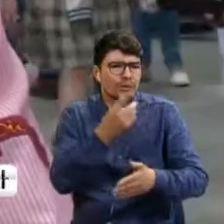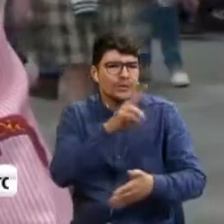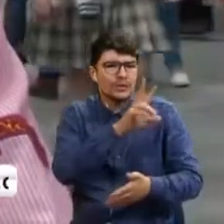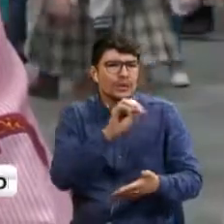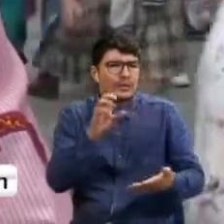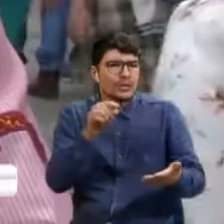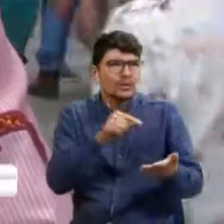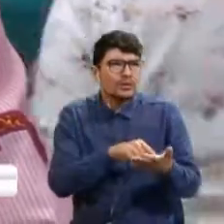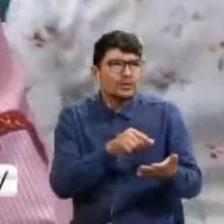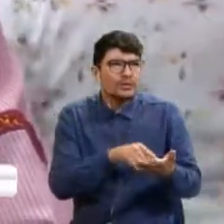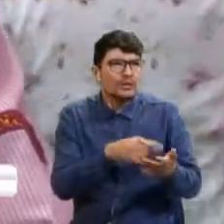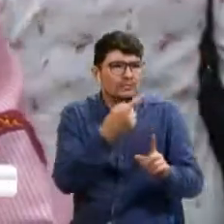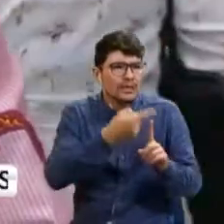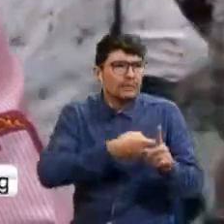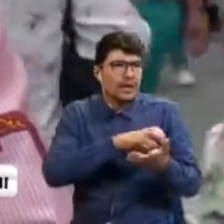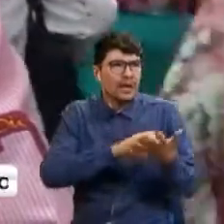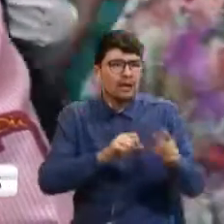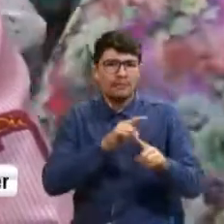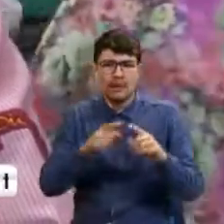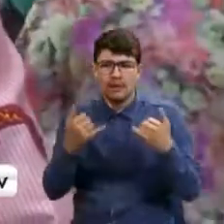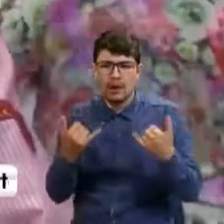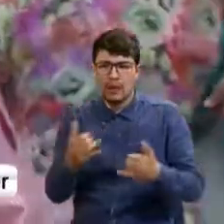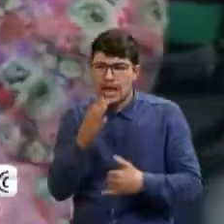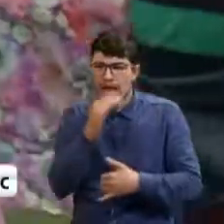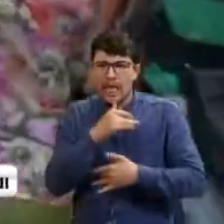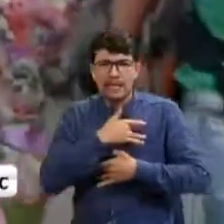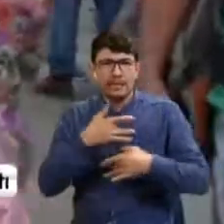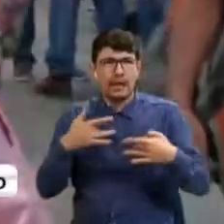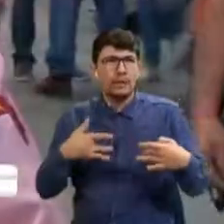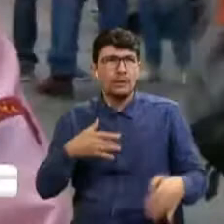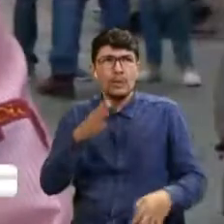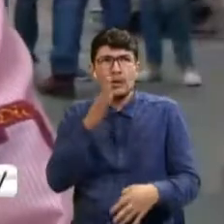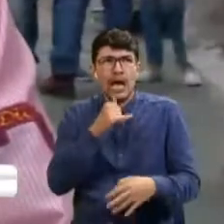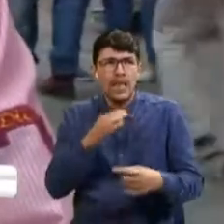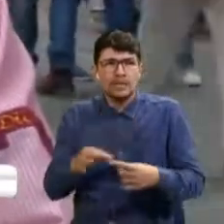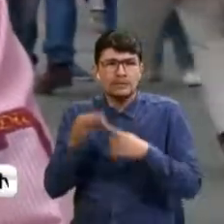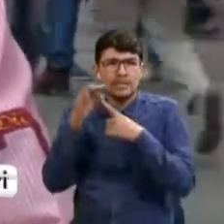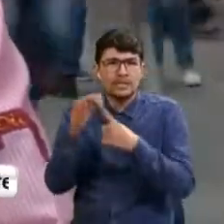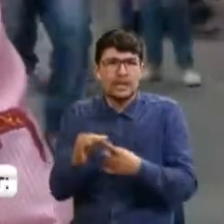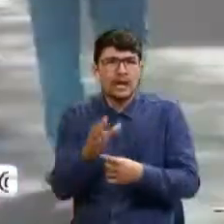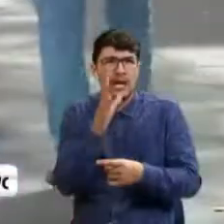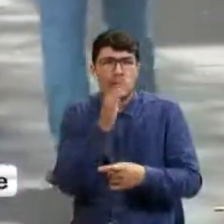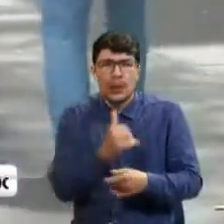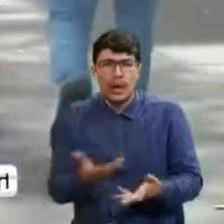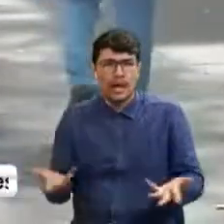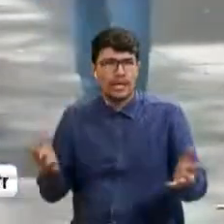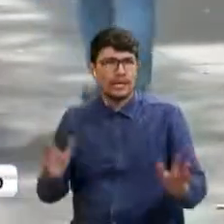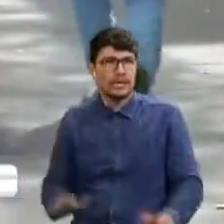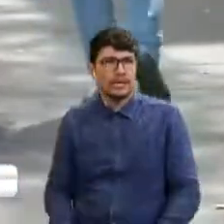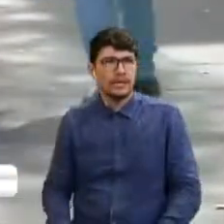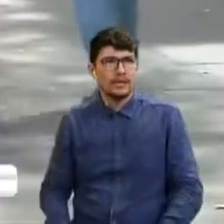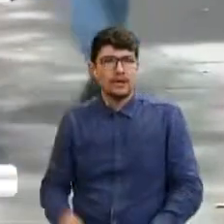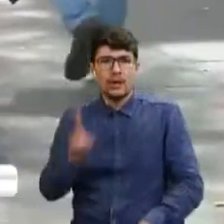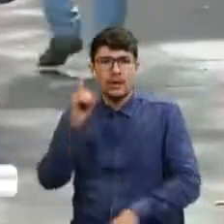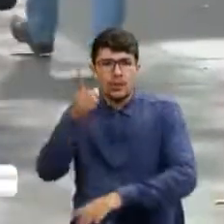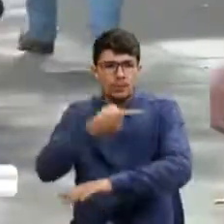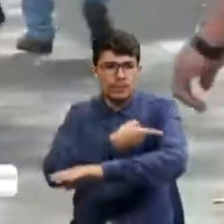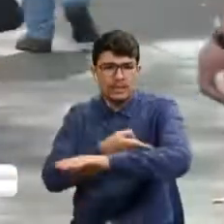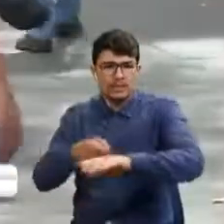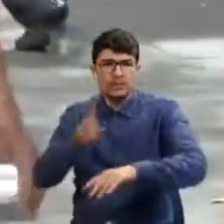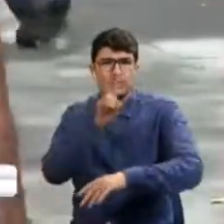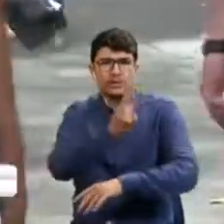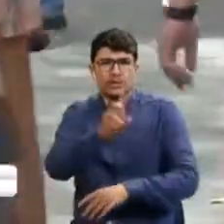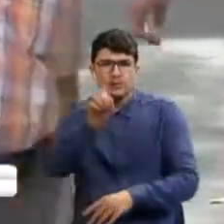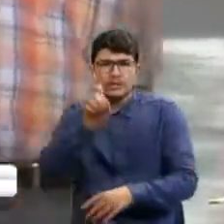mensuales y hoy en día no tenemos salud no tenemos especialistas no hay nada de los 1 millón 263